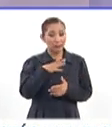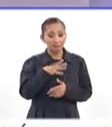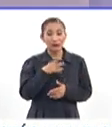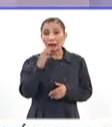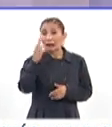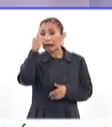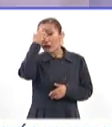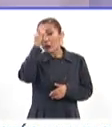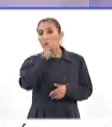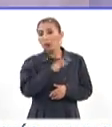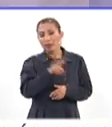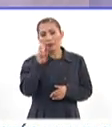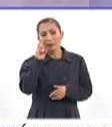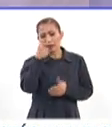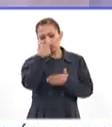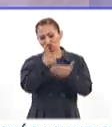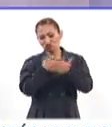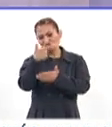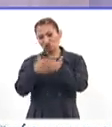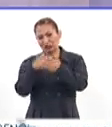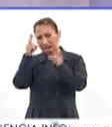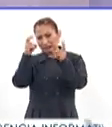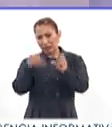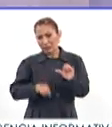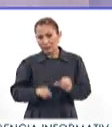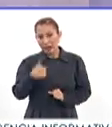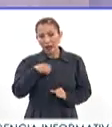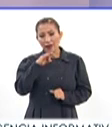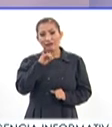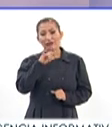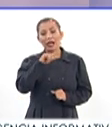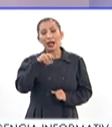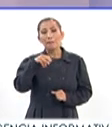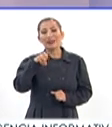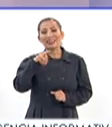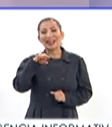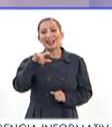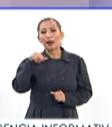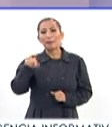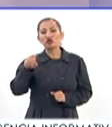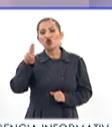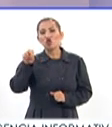Les recuerdo que pueden seguir todo el programa a través de